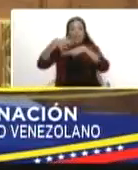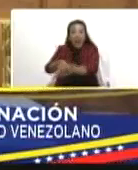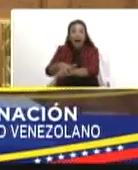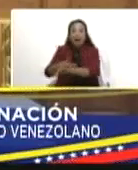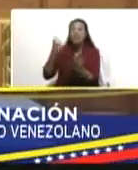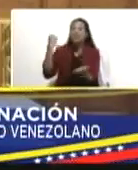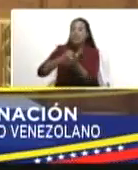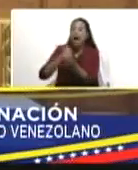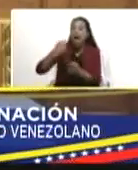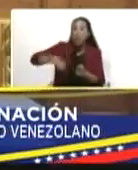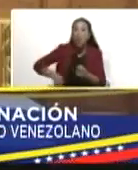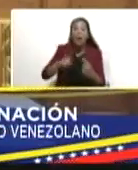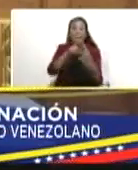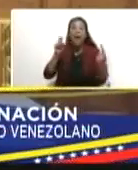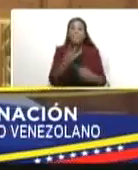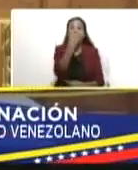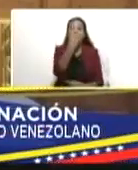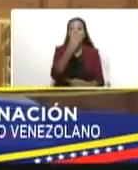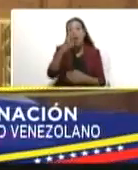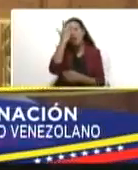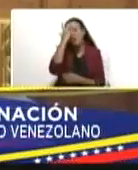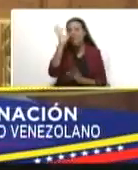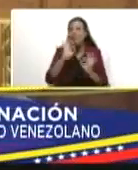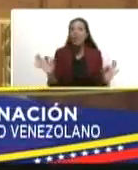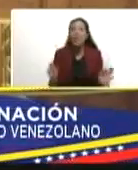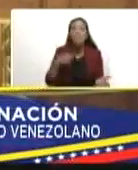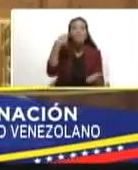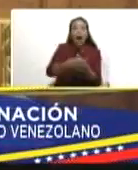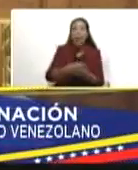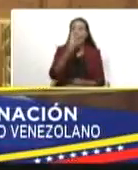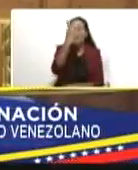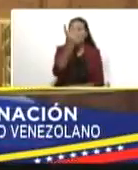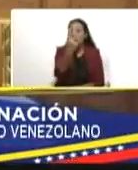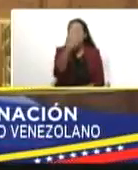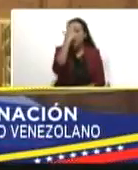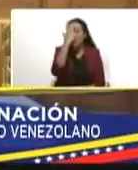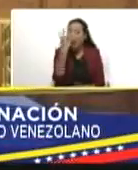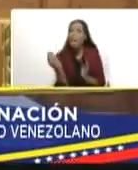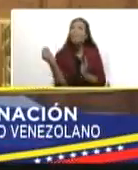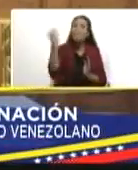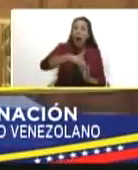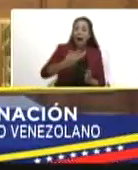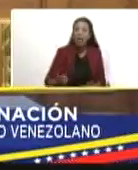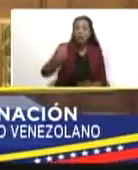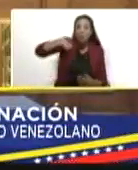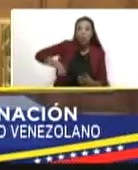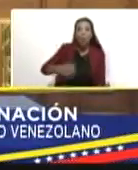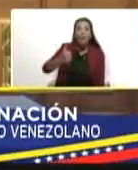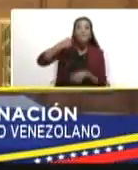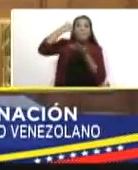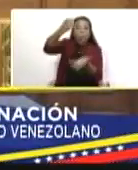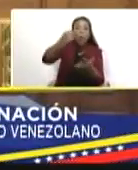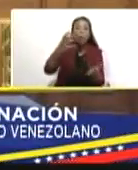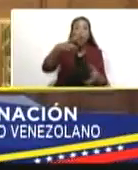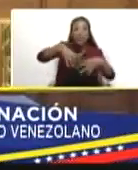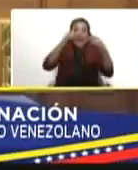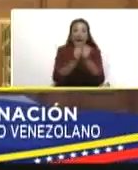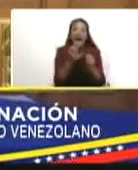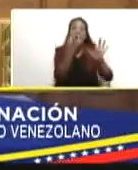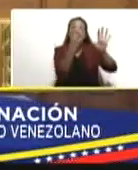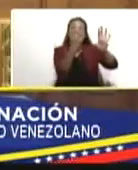trabajadores a partir del primero de febrero Así que aumentaría el bono de guerra económica a